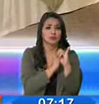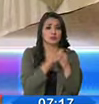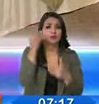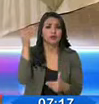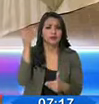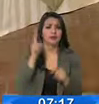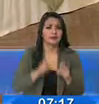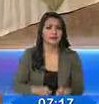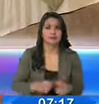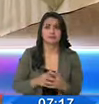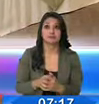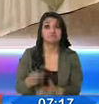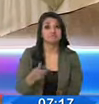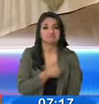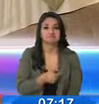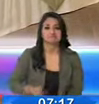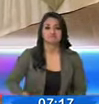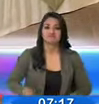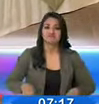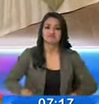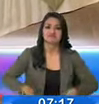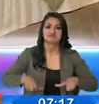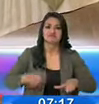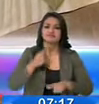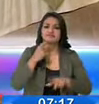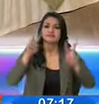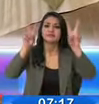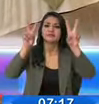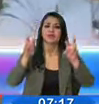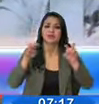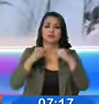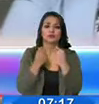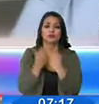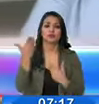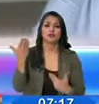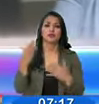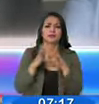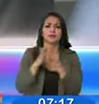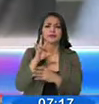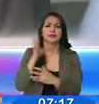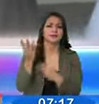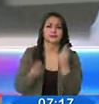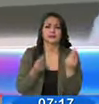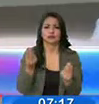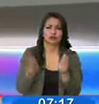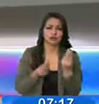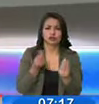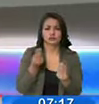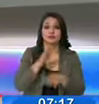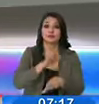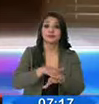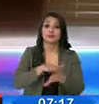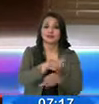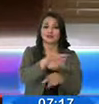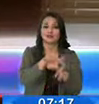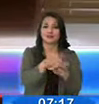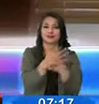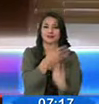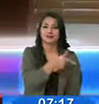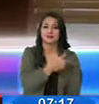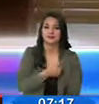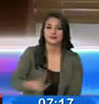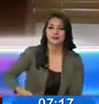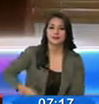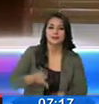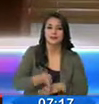Con estas palabras del presidente Lenín Moreno, se refirió a la postura del movimiento Alianza País respecto a la situación del presidente de la Asamblea, José